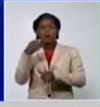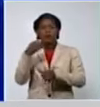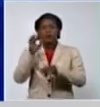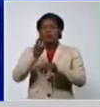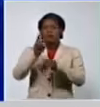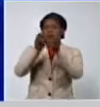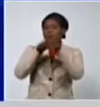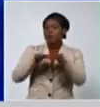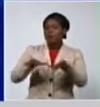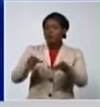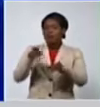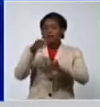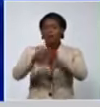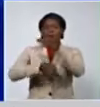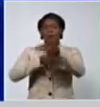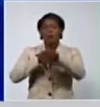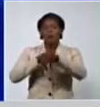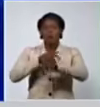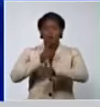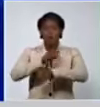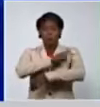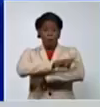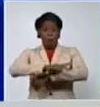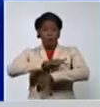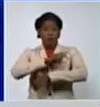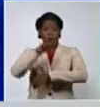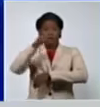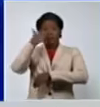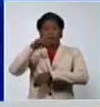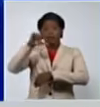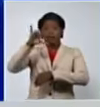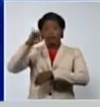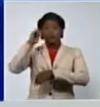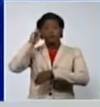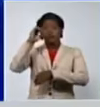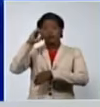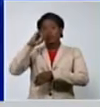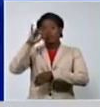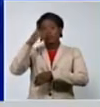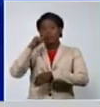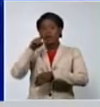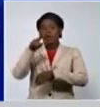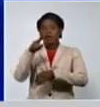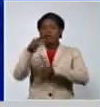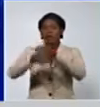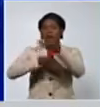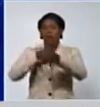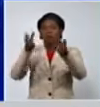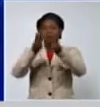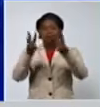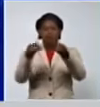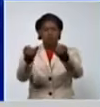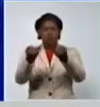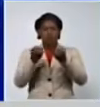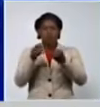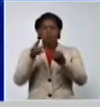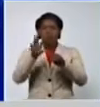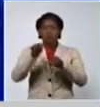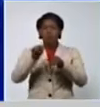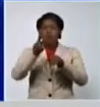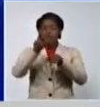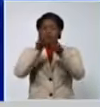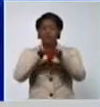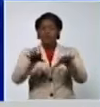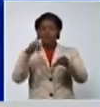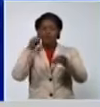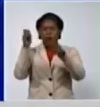COVID-19 en California, nos envía un artículo del diario El Comercio que titula "La cepa de California se expande y es cada vez más